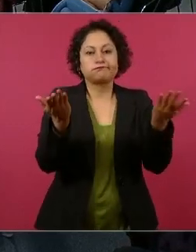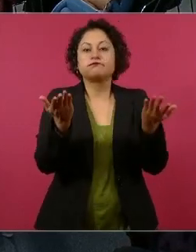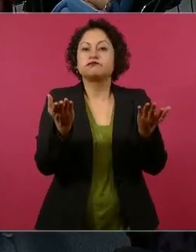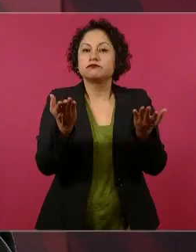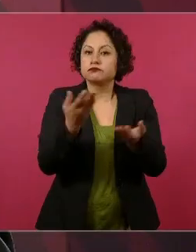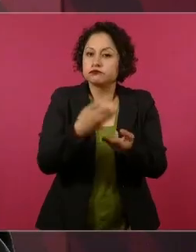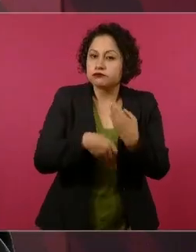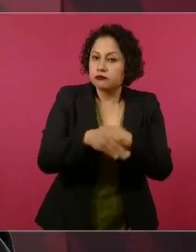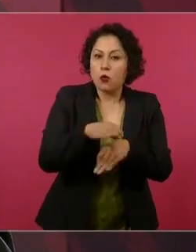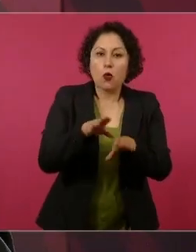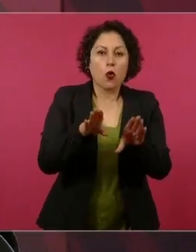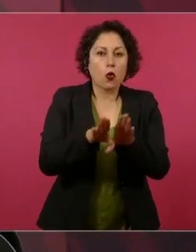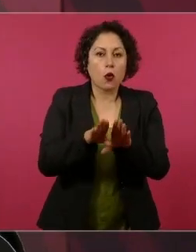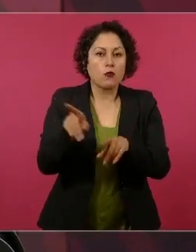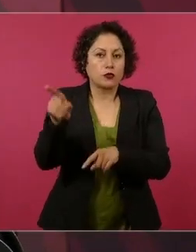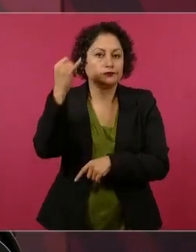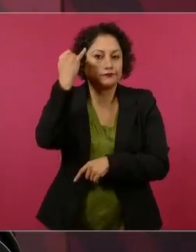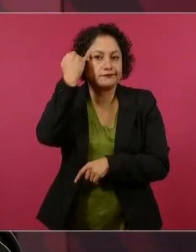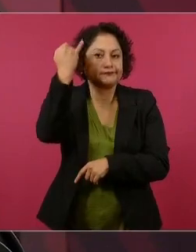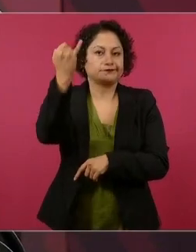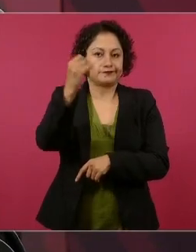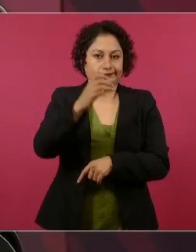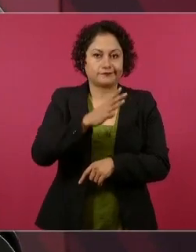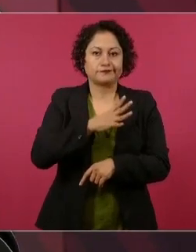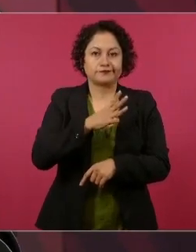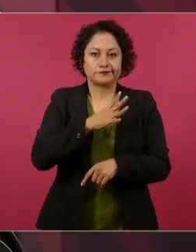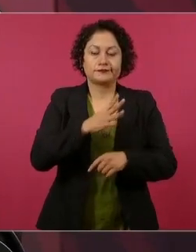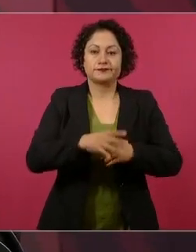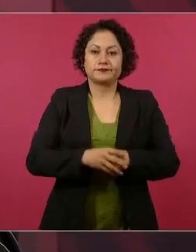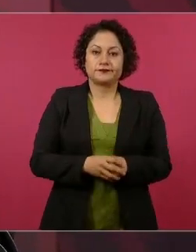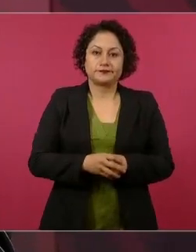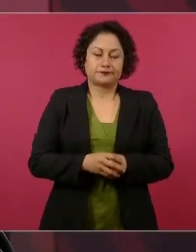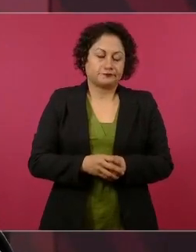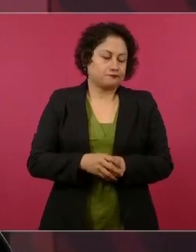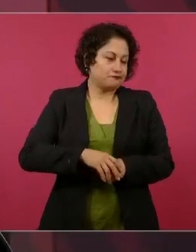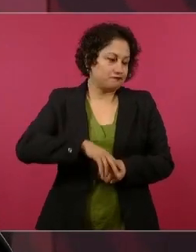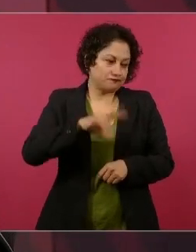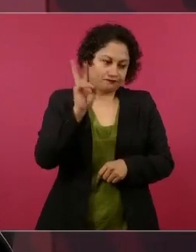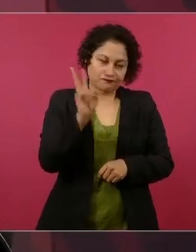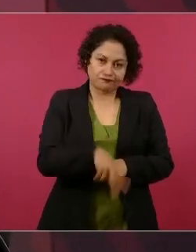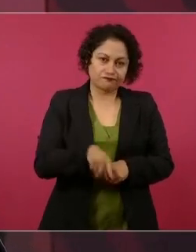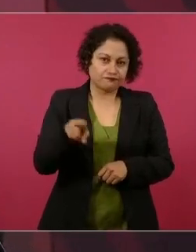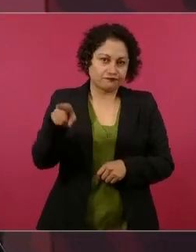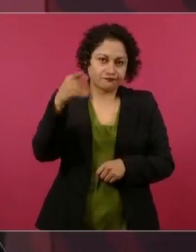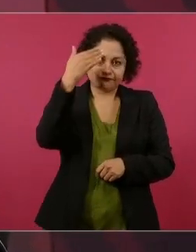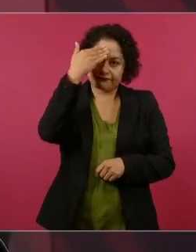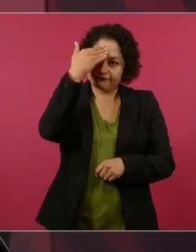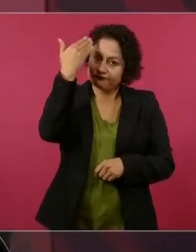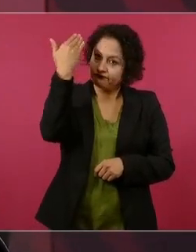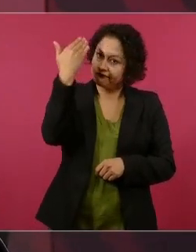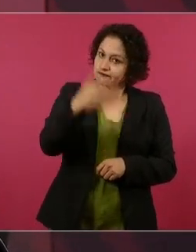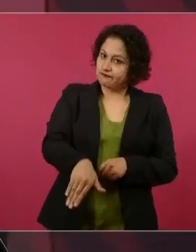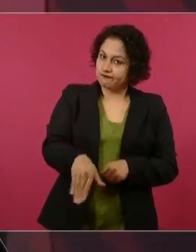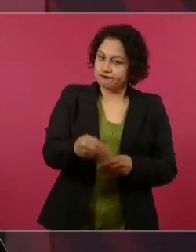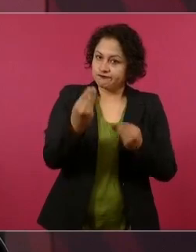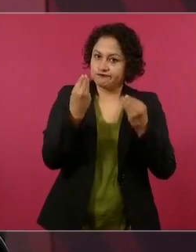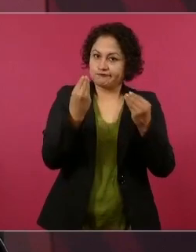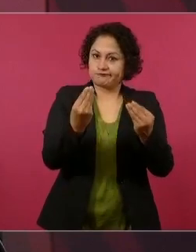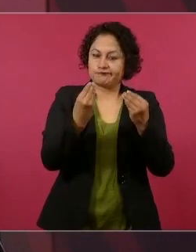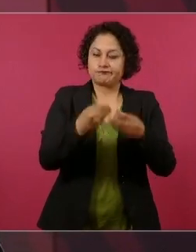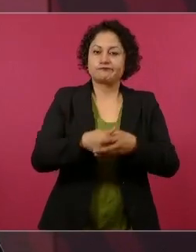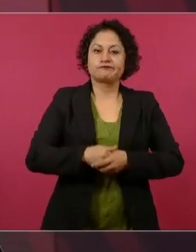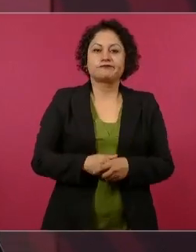alternativas? Y eso, la que sabe más es la presidenta